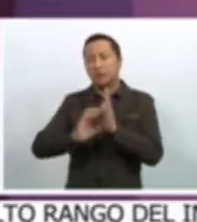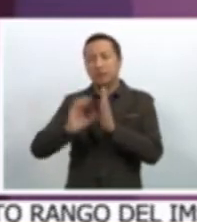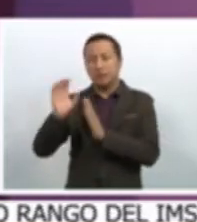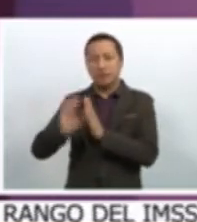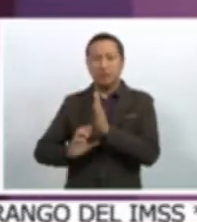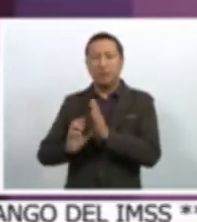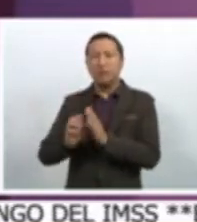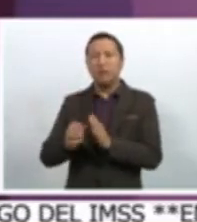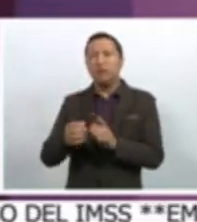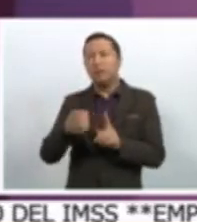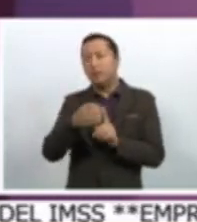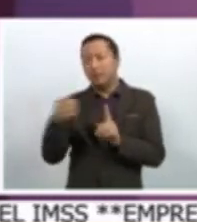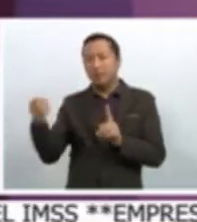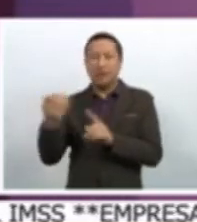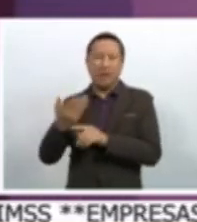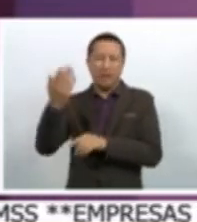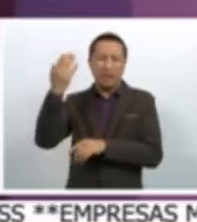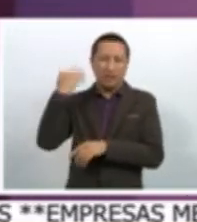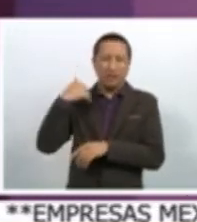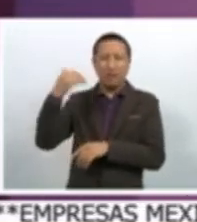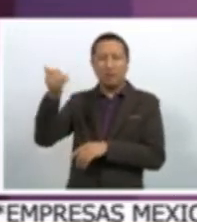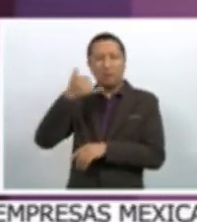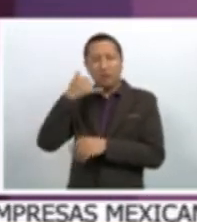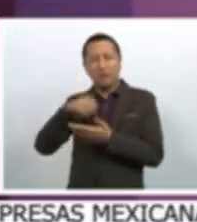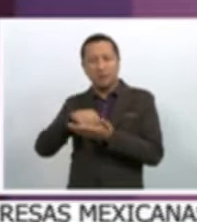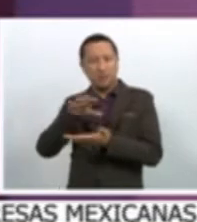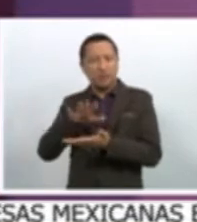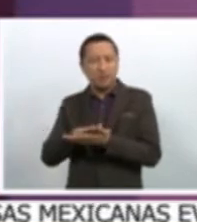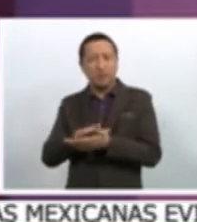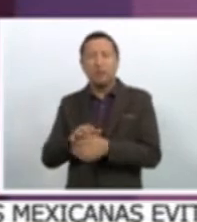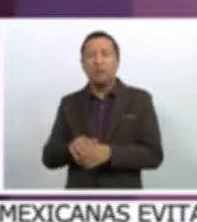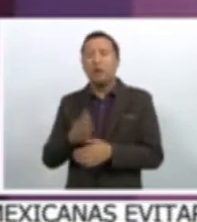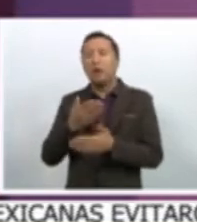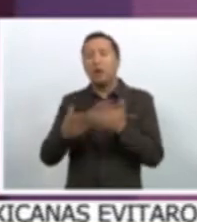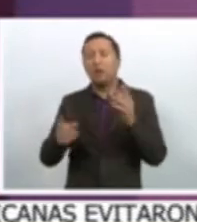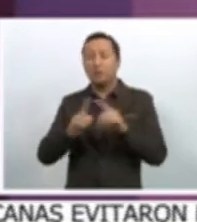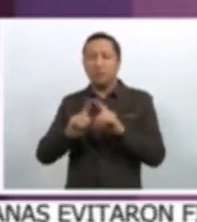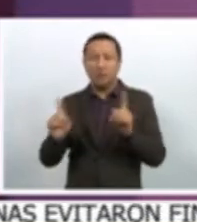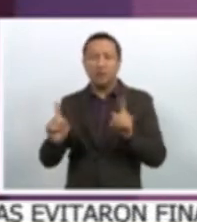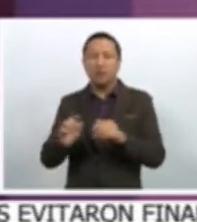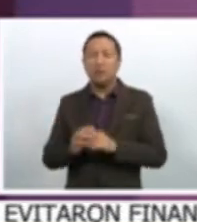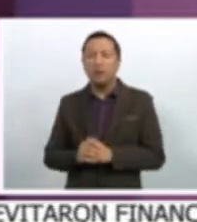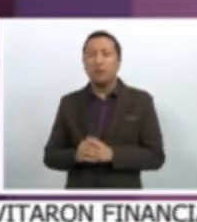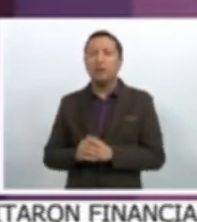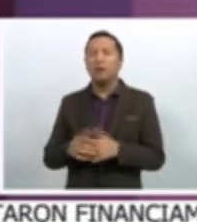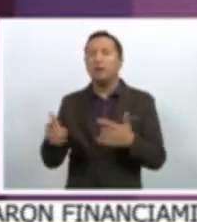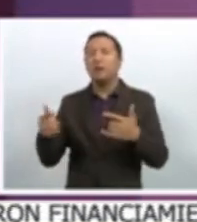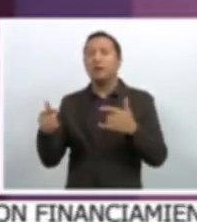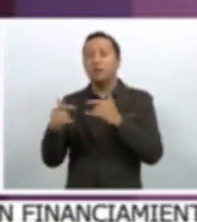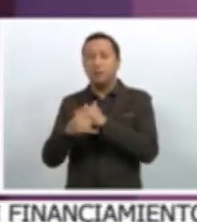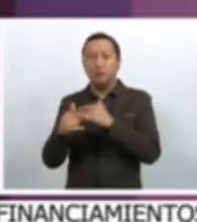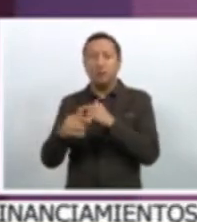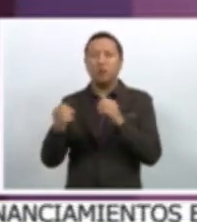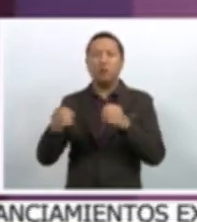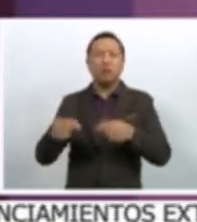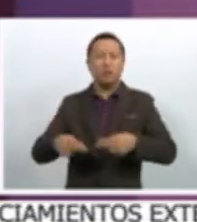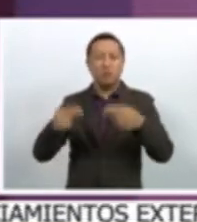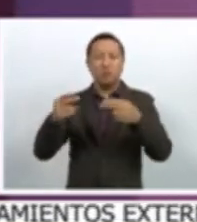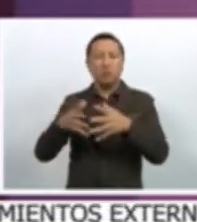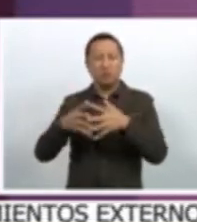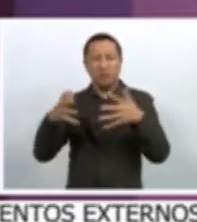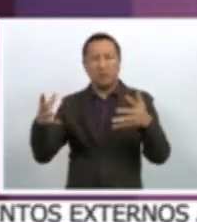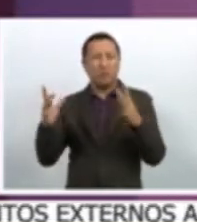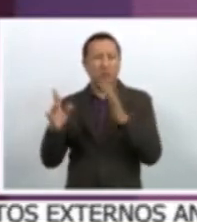por el modelo de citas como lo hacíamos en el semáforo naranja, sino yendo a las principales vías comerciales de la ciudad de Chetumal y de otros